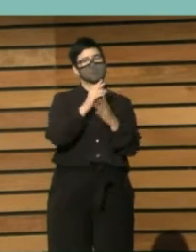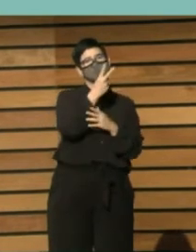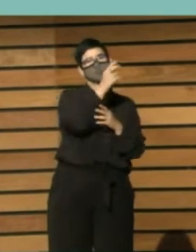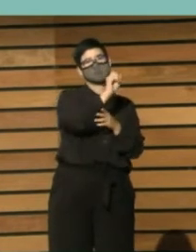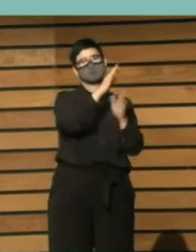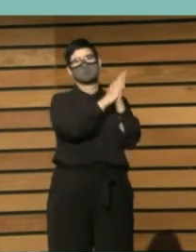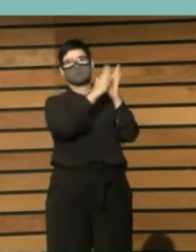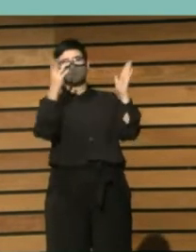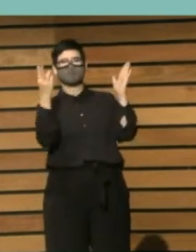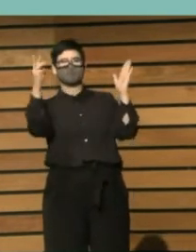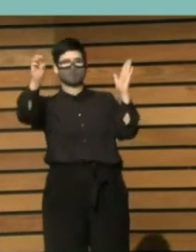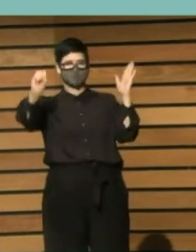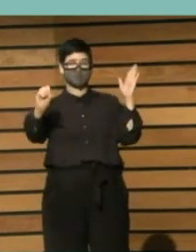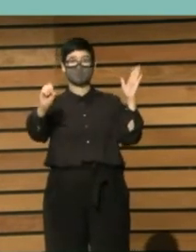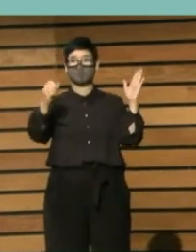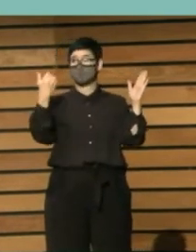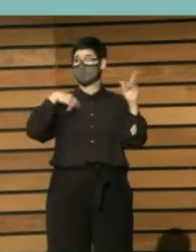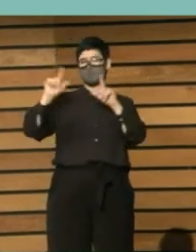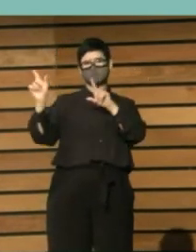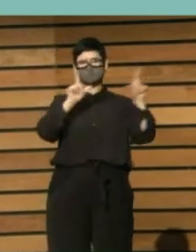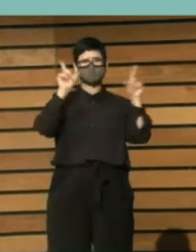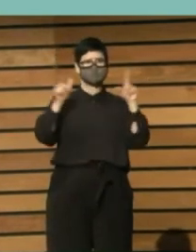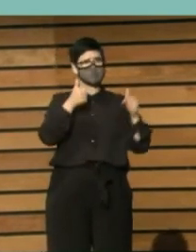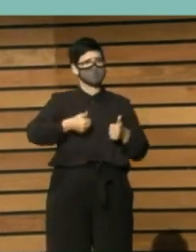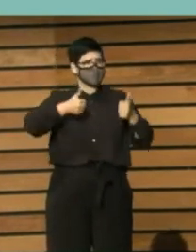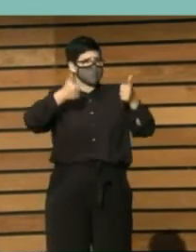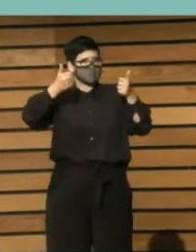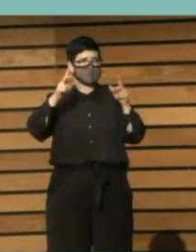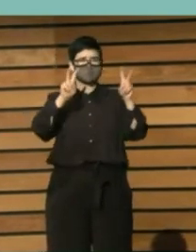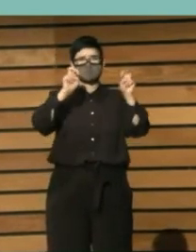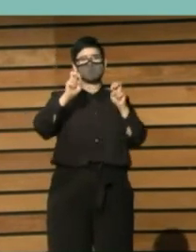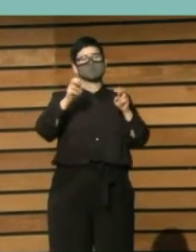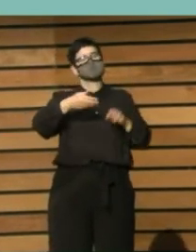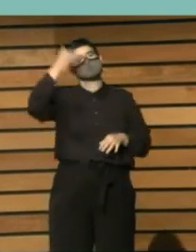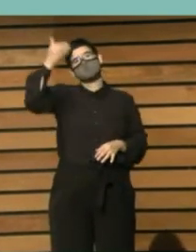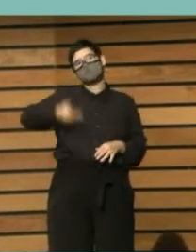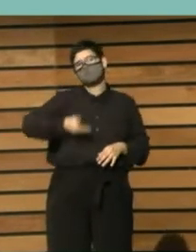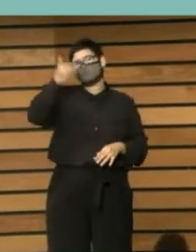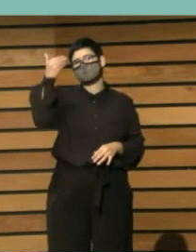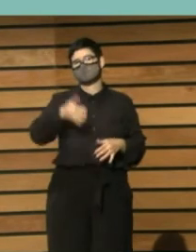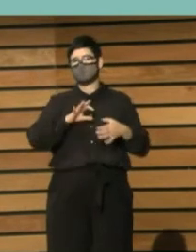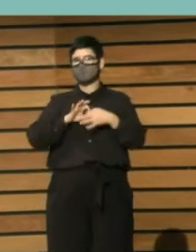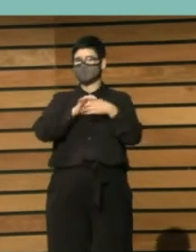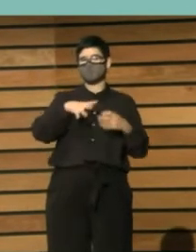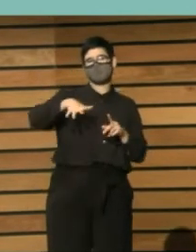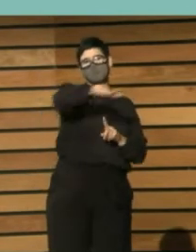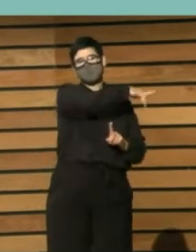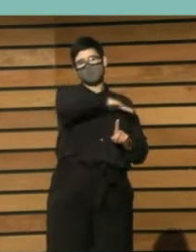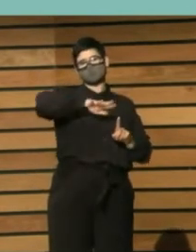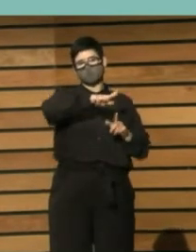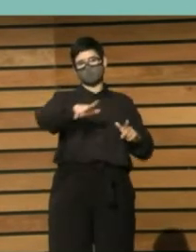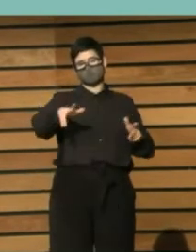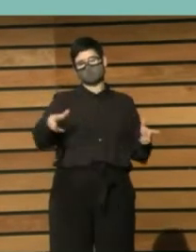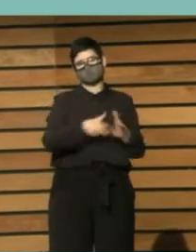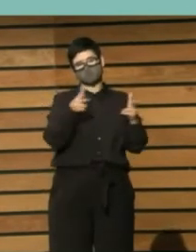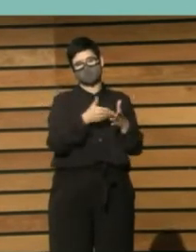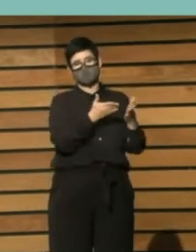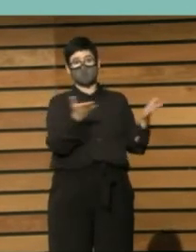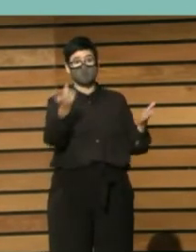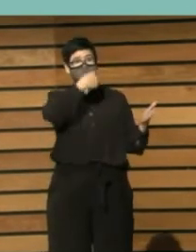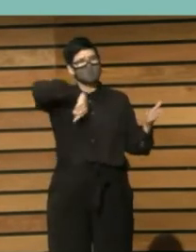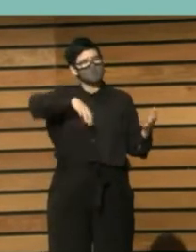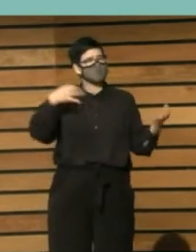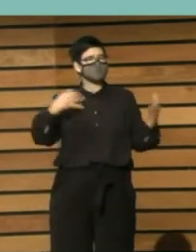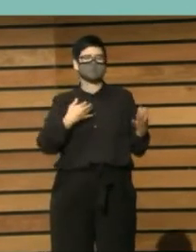más transparencias para explicaros la importancia de nosotros respecto al retorno social. Es decir, nosotros tenemos que demostrar